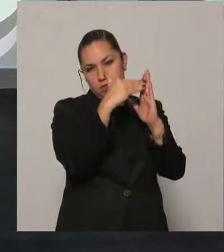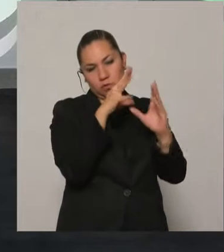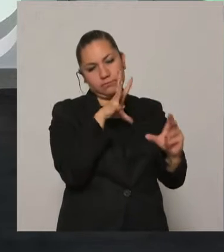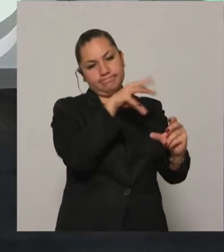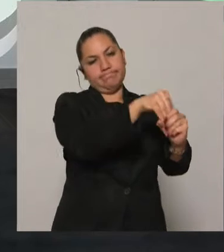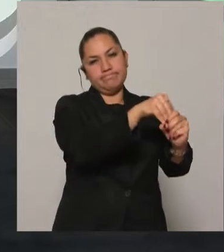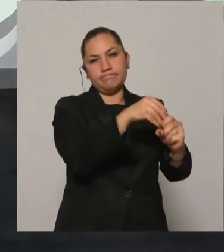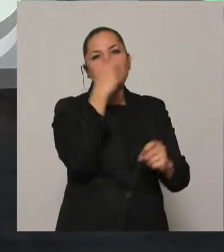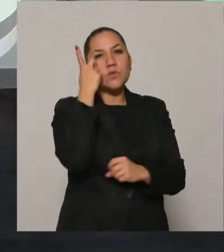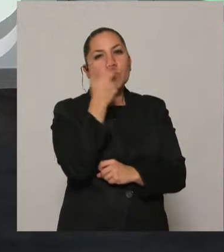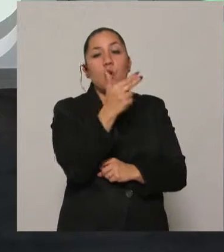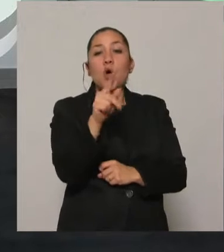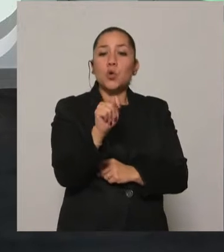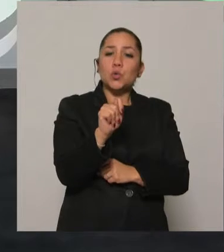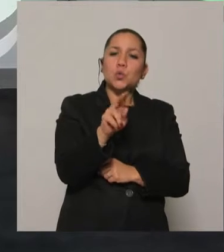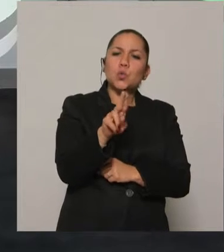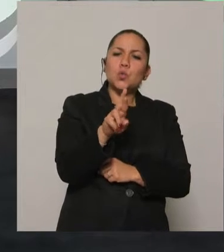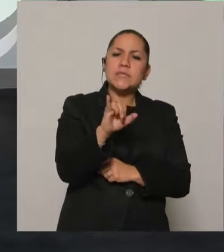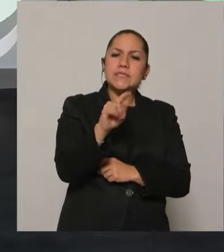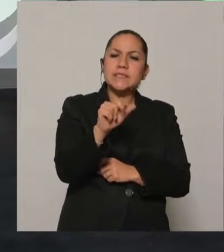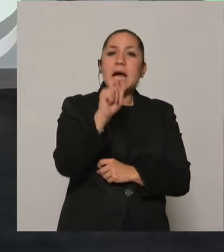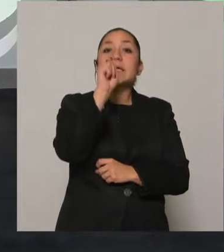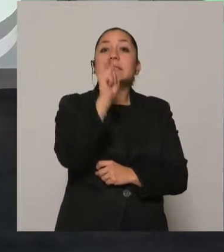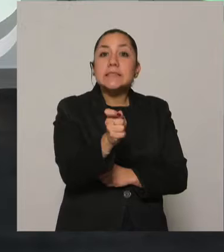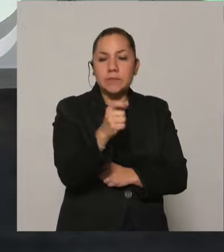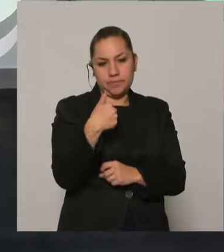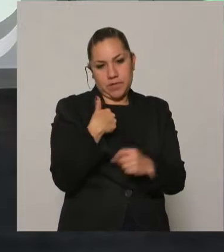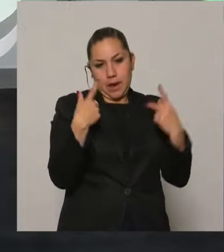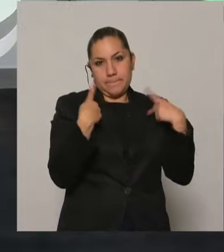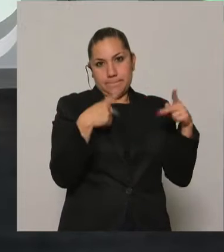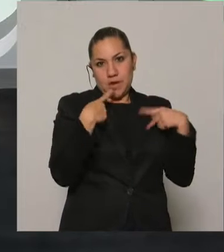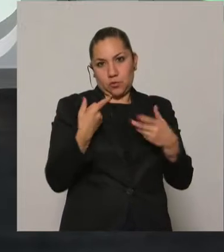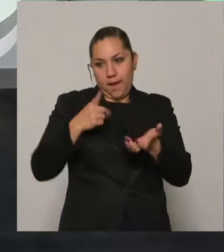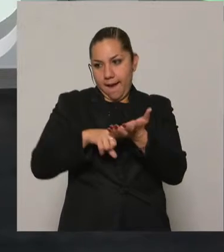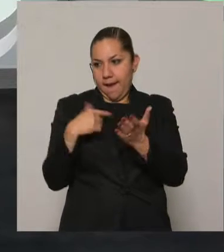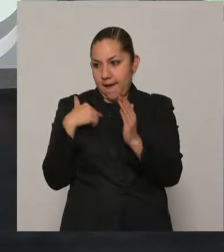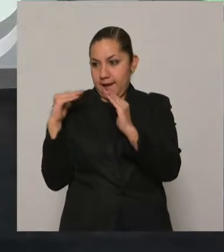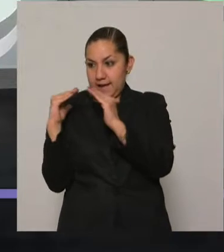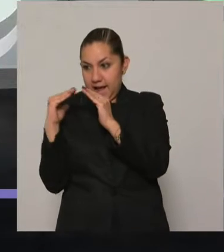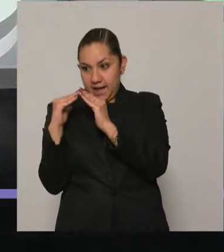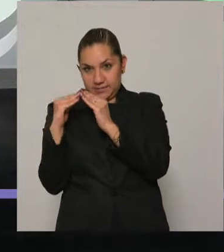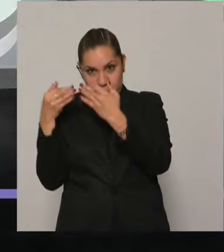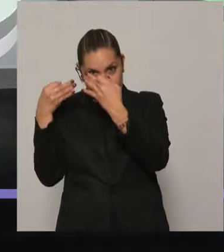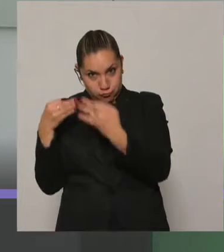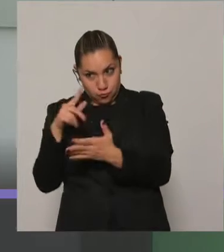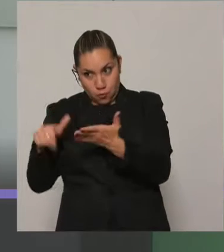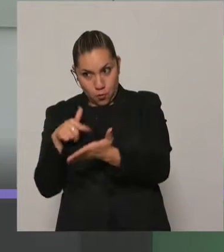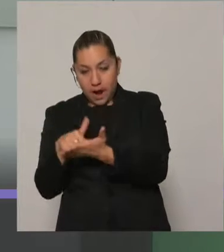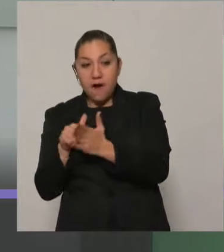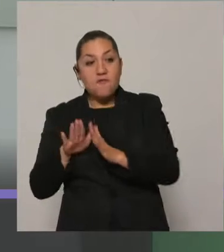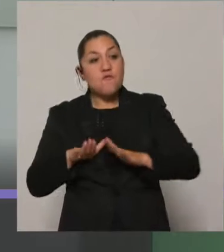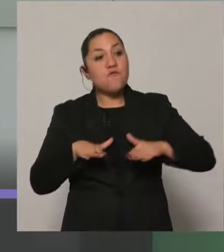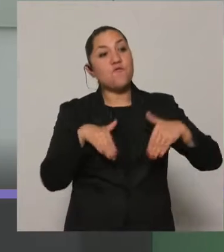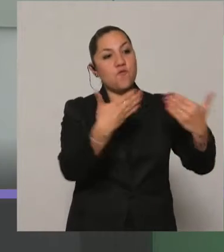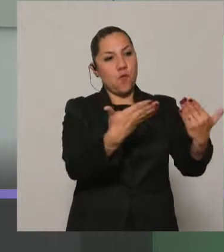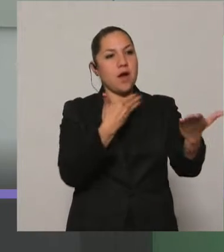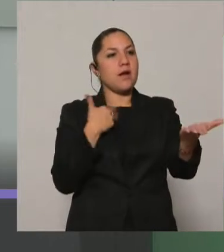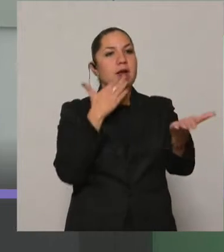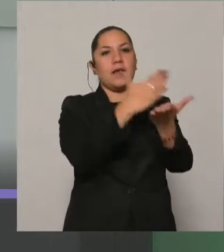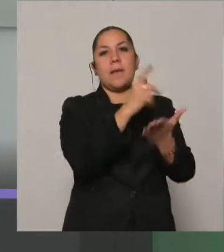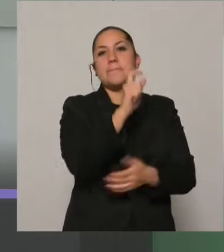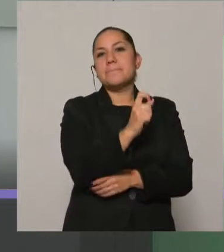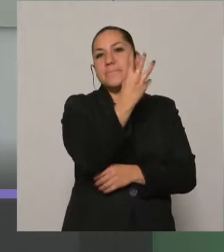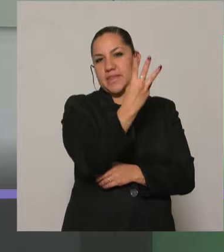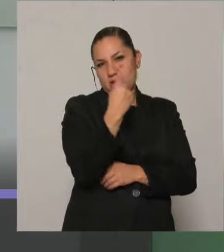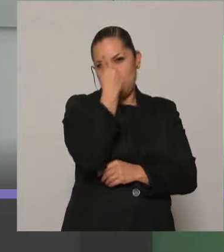es una persona que se hospeda 24 horas fuera de su lugar de origen. Sí. Y en este caso tuvimos 11